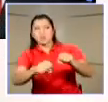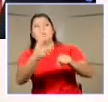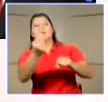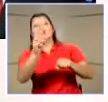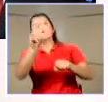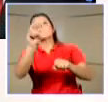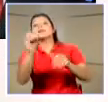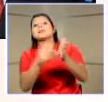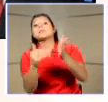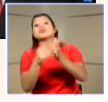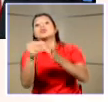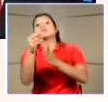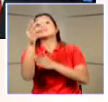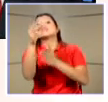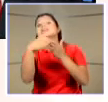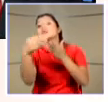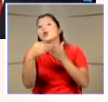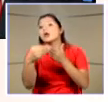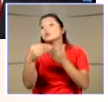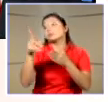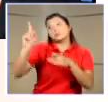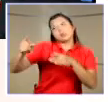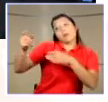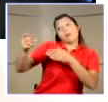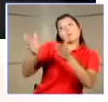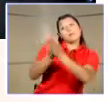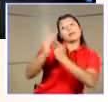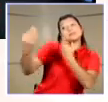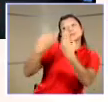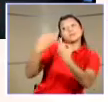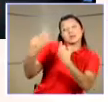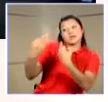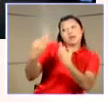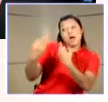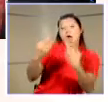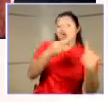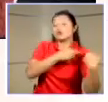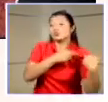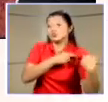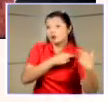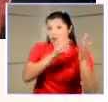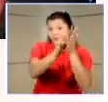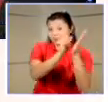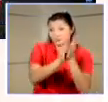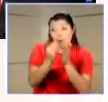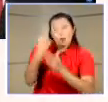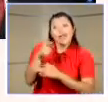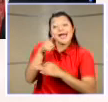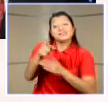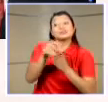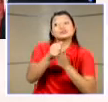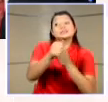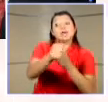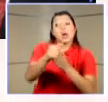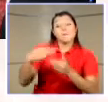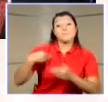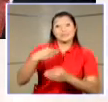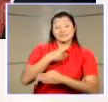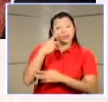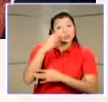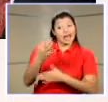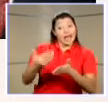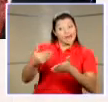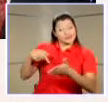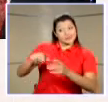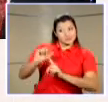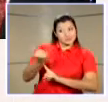20 millones de dólares. Hay que pedirle cuentas a los abanderados del recorte, porque ellos estuvieron dirigiendo el Ministerio de Hacienda antes de esta coyuntura. Sí, pero yo lo